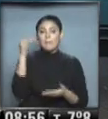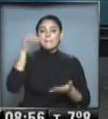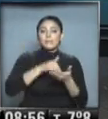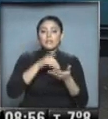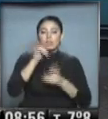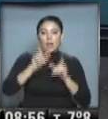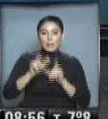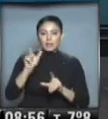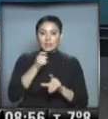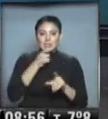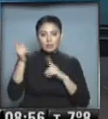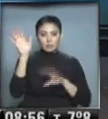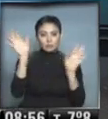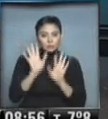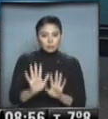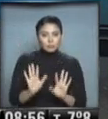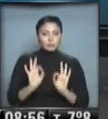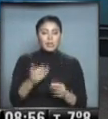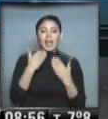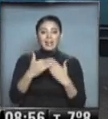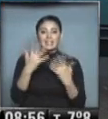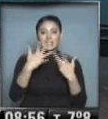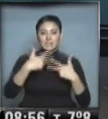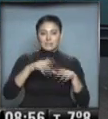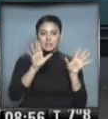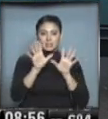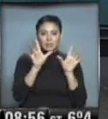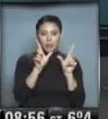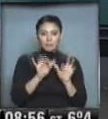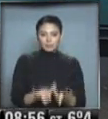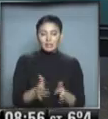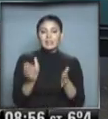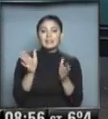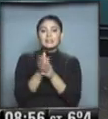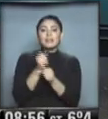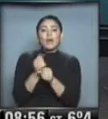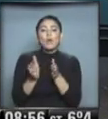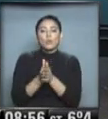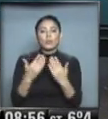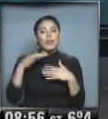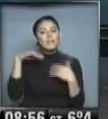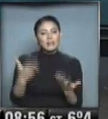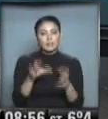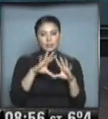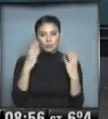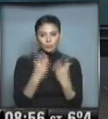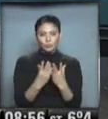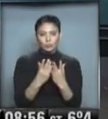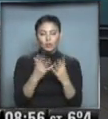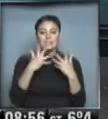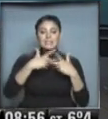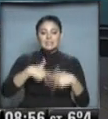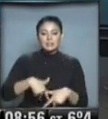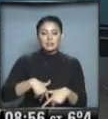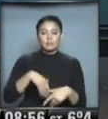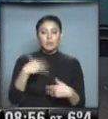de personas organizadas a través de un sistema informático trabajando en conjunto para beneficio de la humanidad este sistema se llama tubo